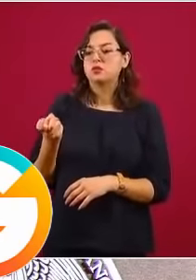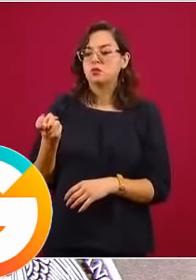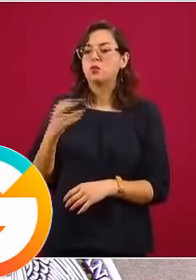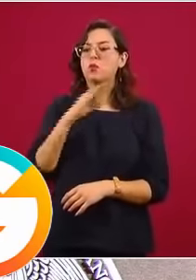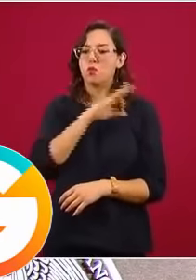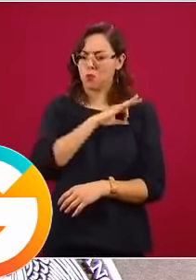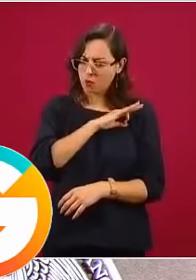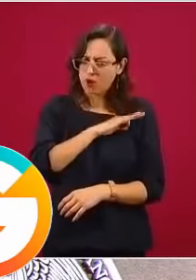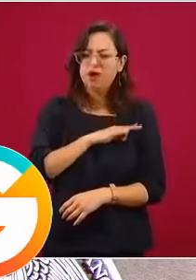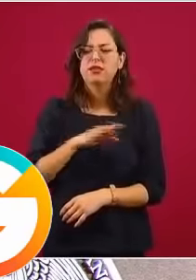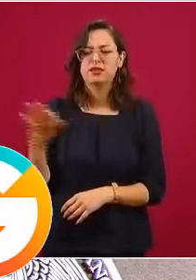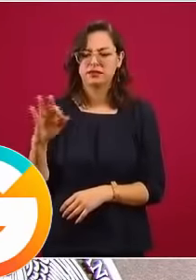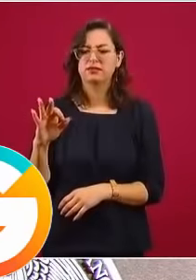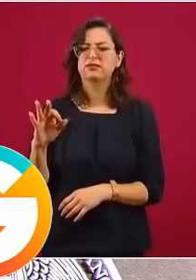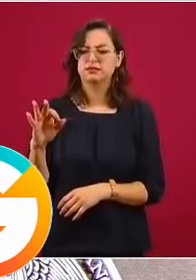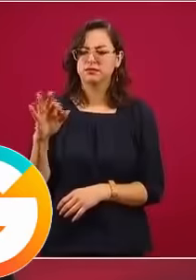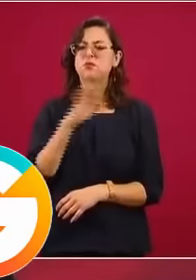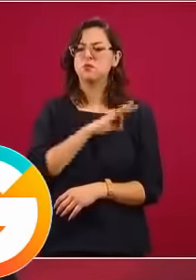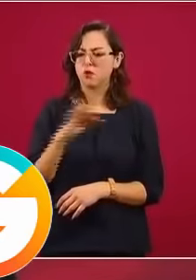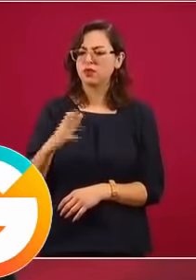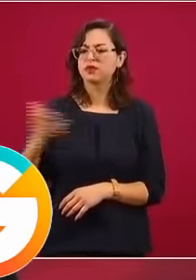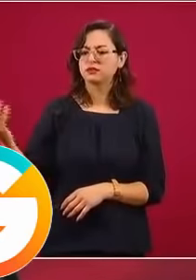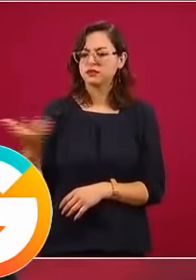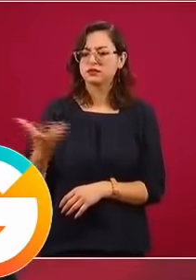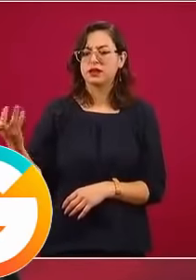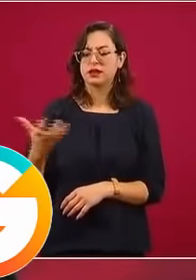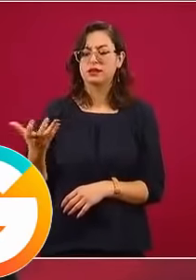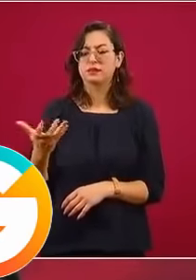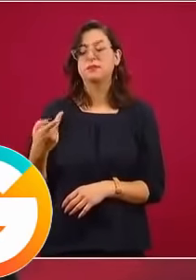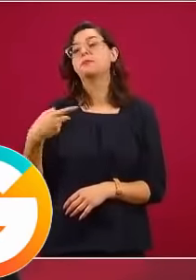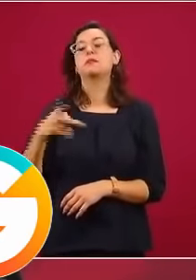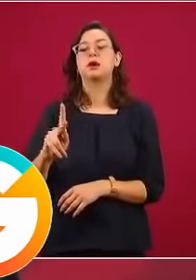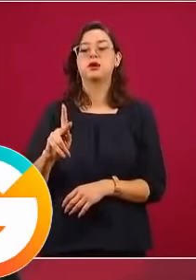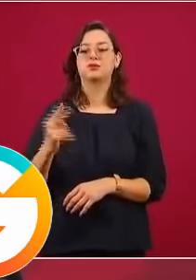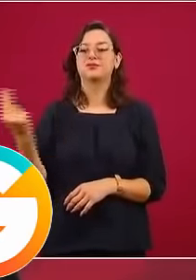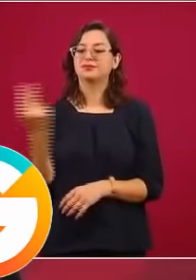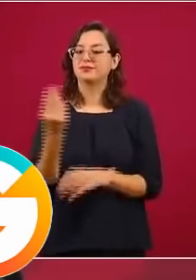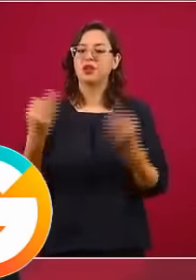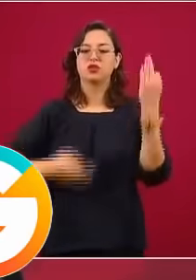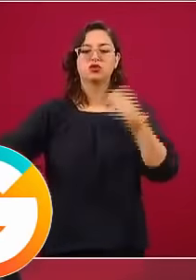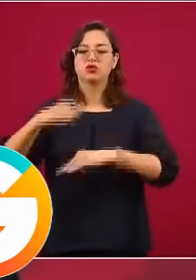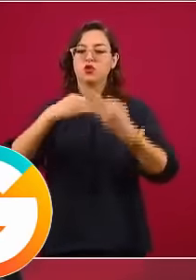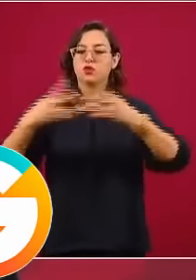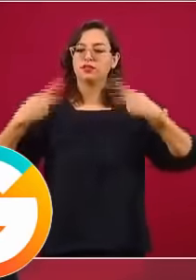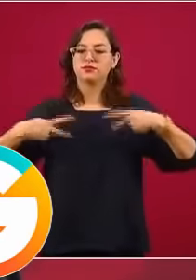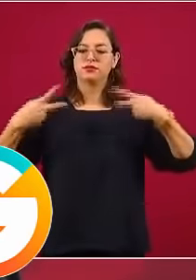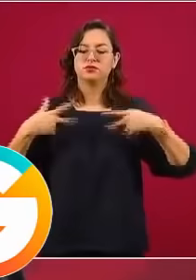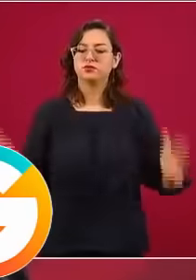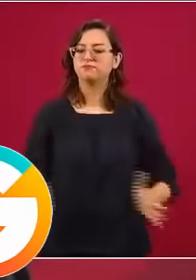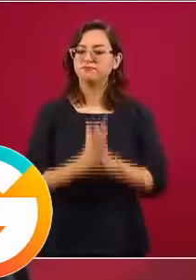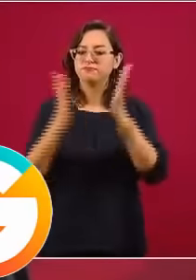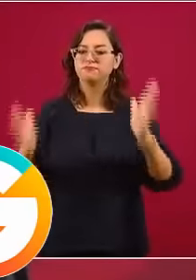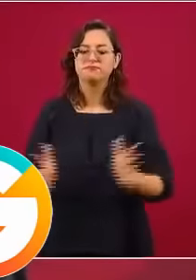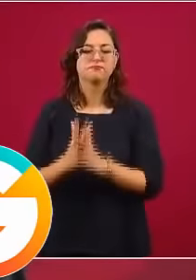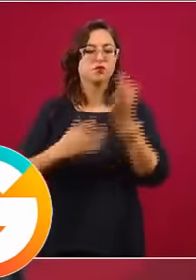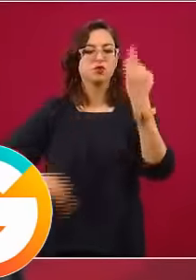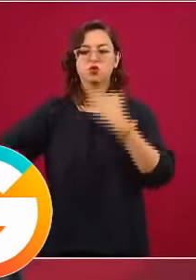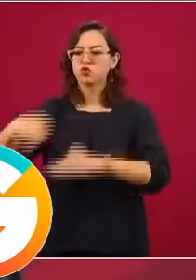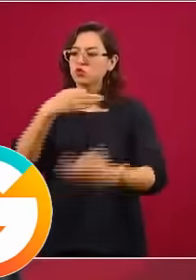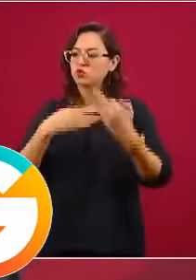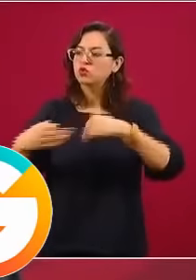resolviendo con una voluntad colectiva, con una participación de toda la sociedad,